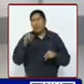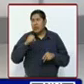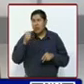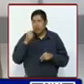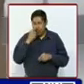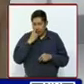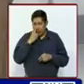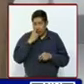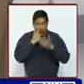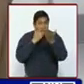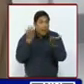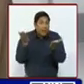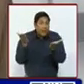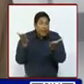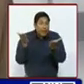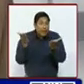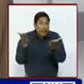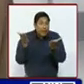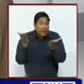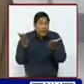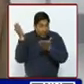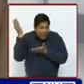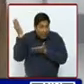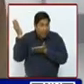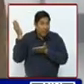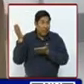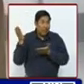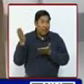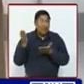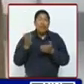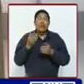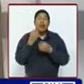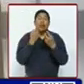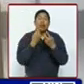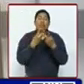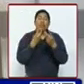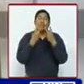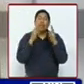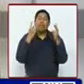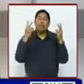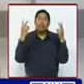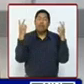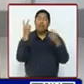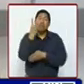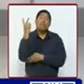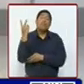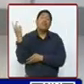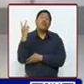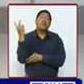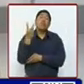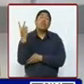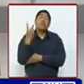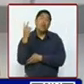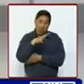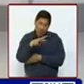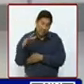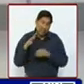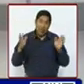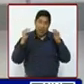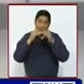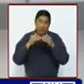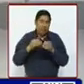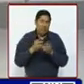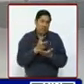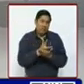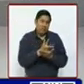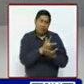que es muy... Ahí está. ¿Viste lo que pasó? Esto ocurre en Villa Victoria, aquí en la ciudad de La Paz. Y bueno, también están los vehículos que están